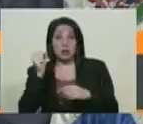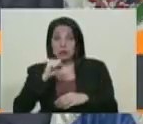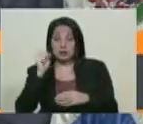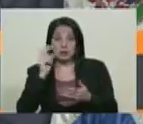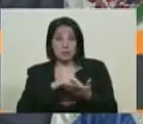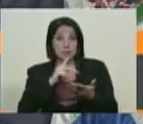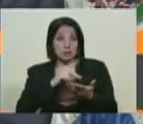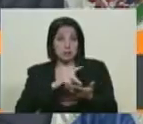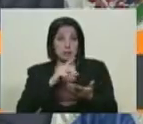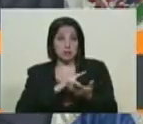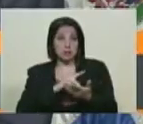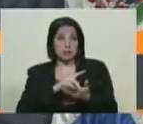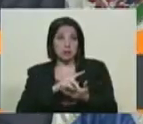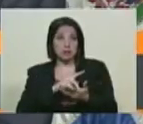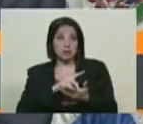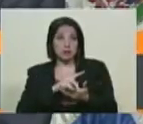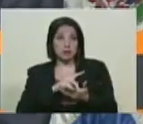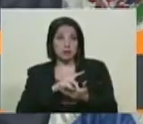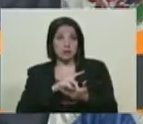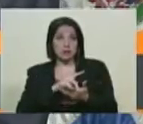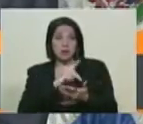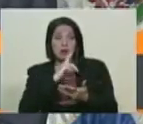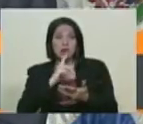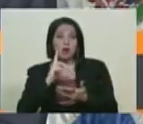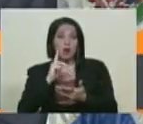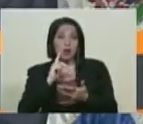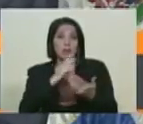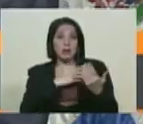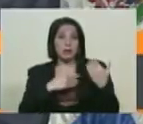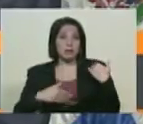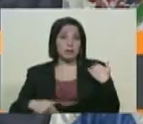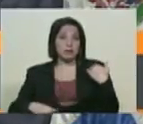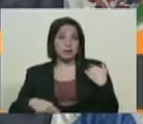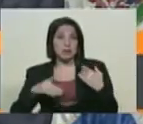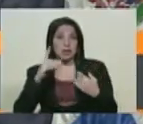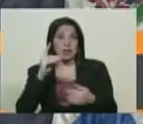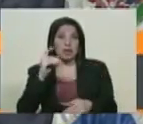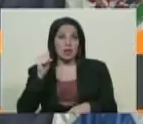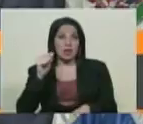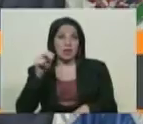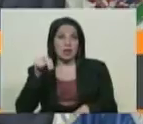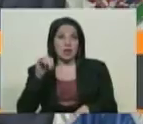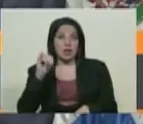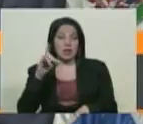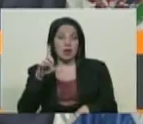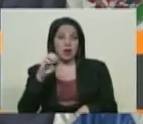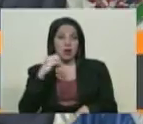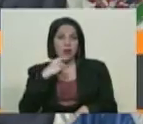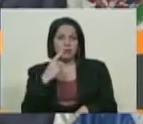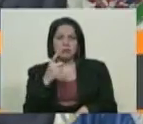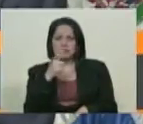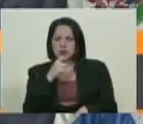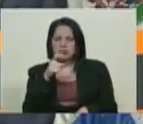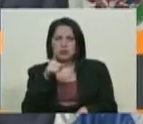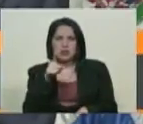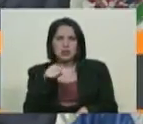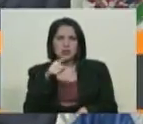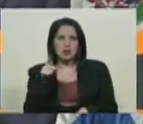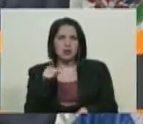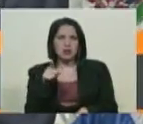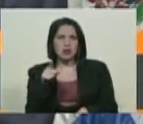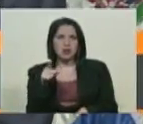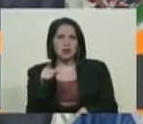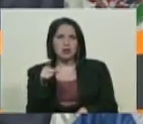de hoy fue presidido en nombre del presidente Danilo Medina. ¿Me está preguntando usted? No, pero es el expresidente Fernández